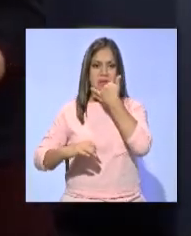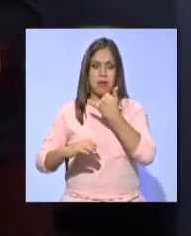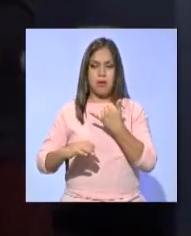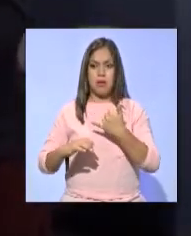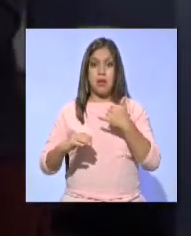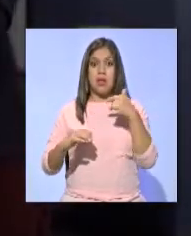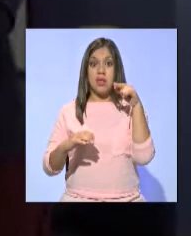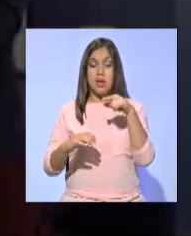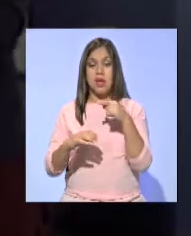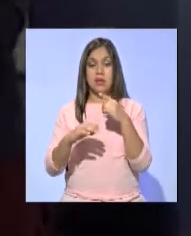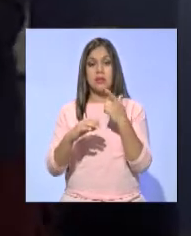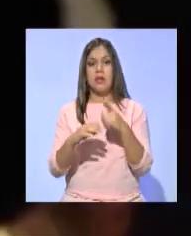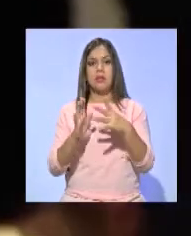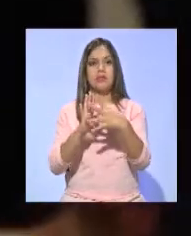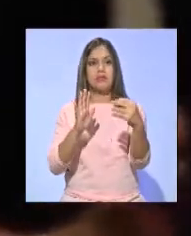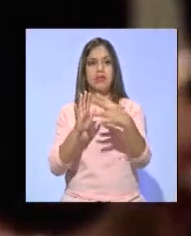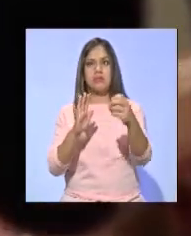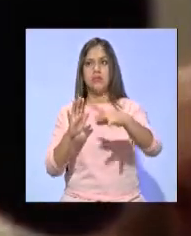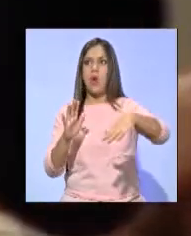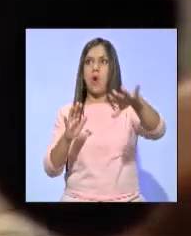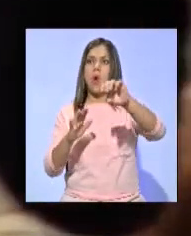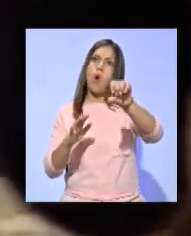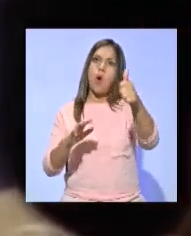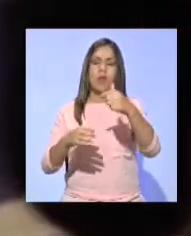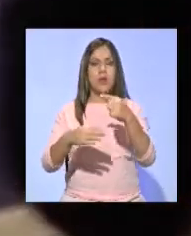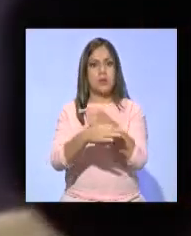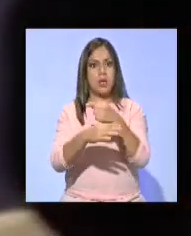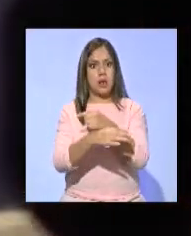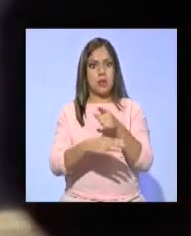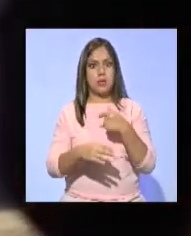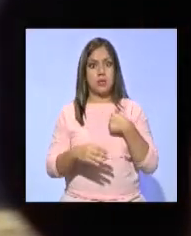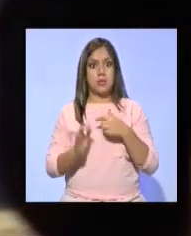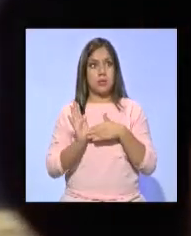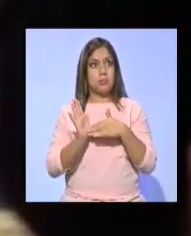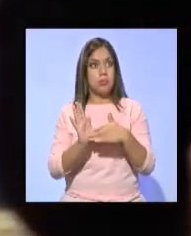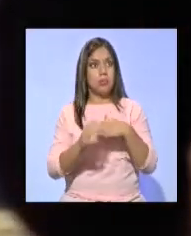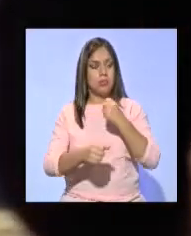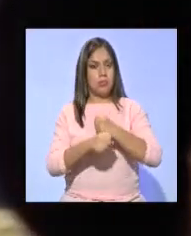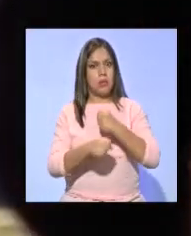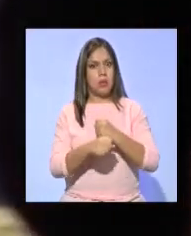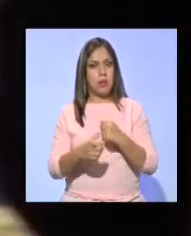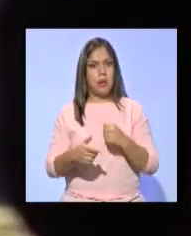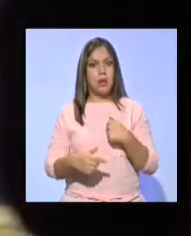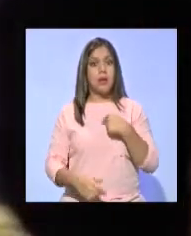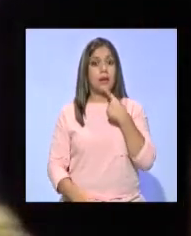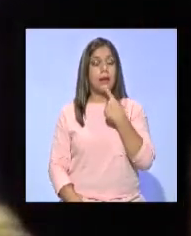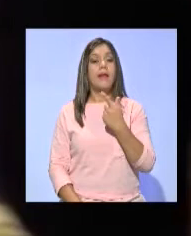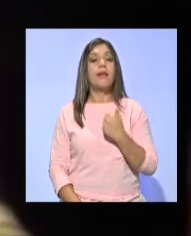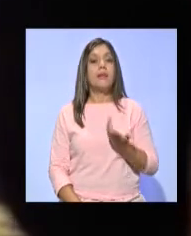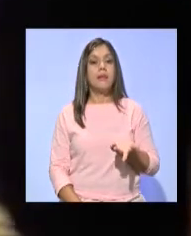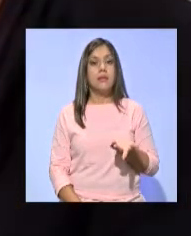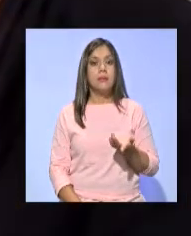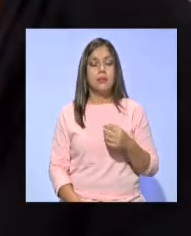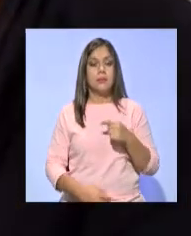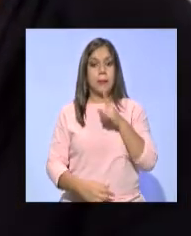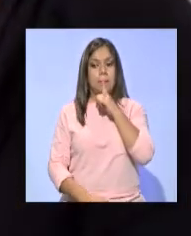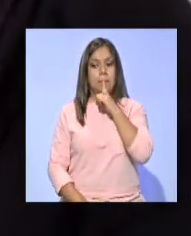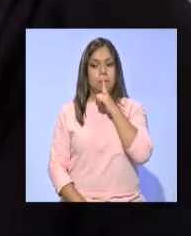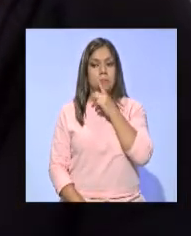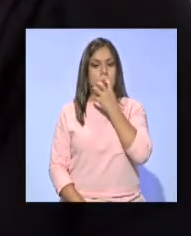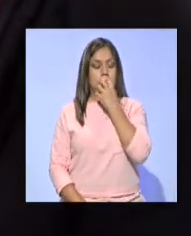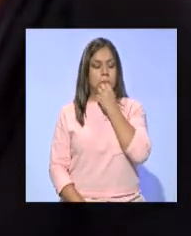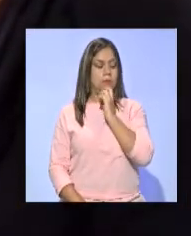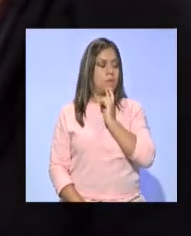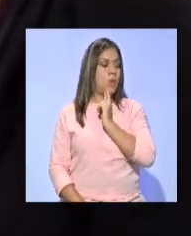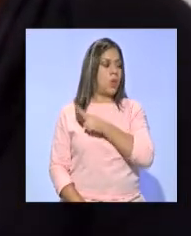copiaba a toditas las gerencias. El momento que uno demostraba el trabajo, ella simplemente ya no contestaba